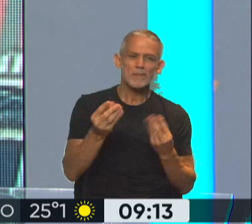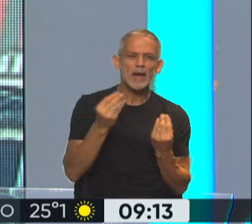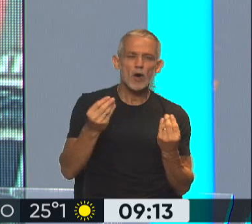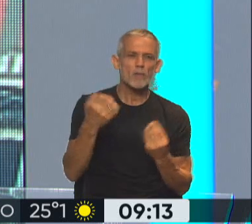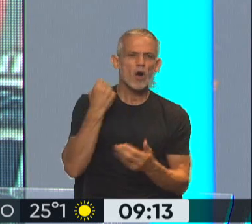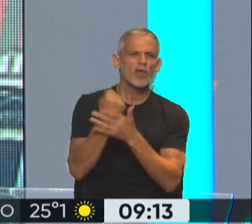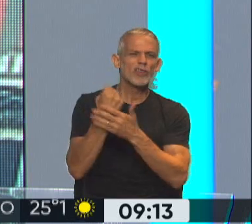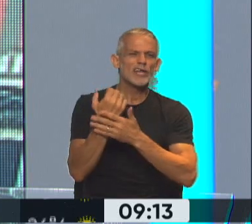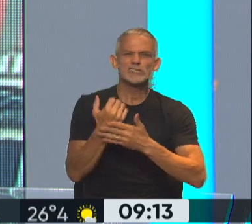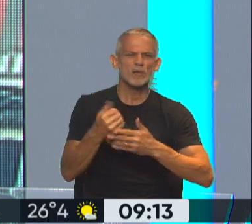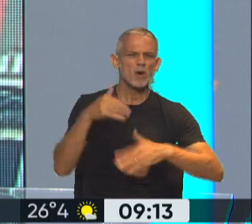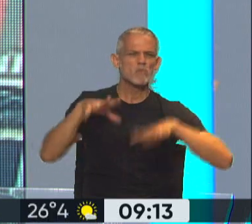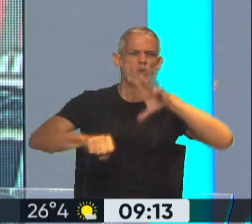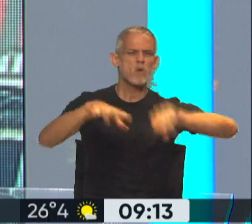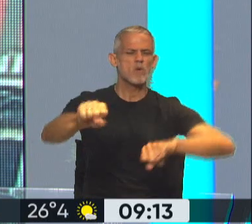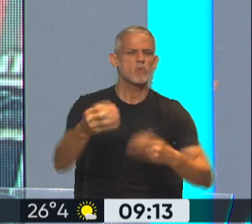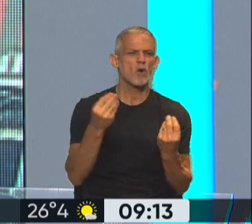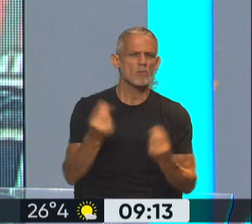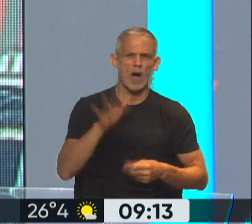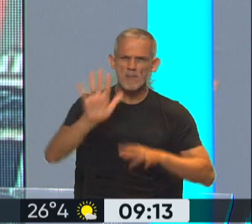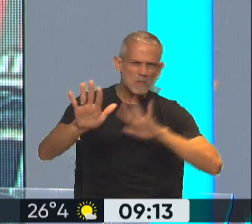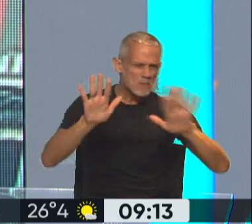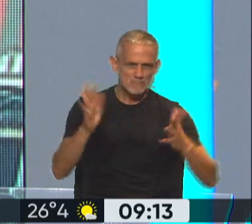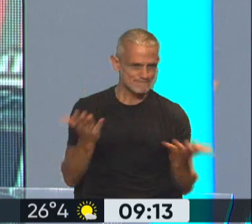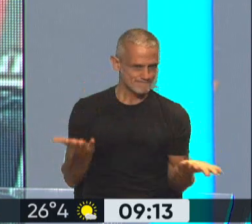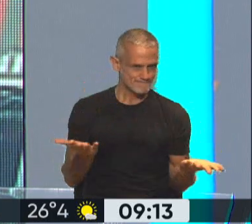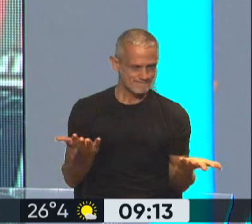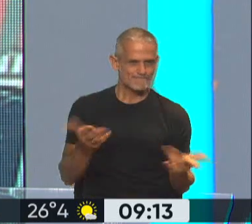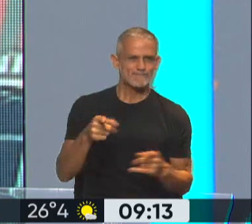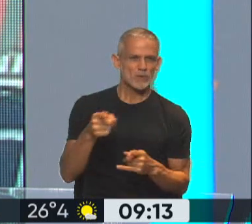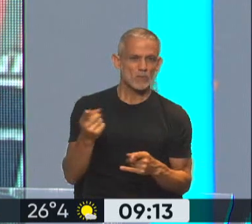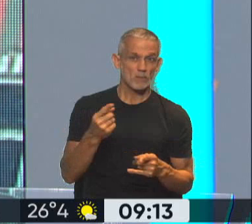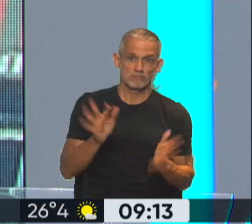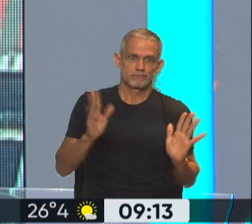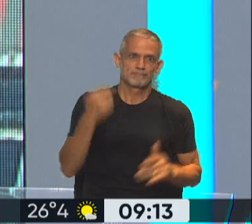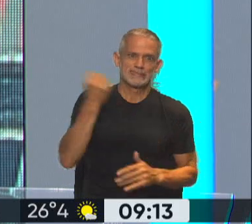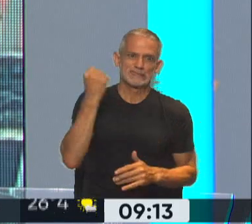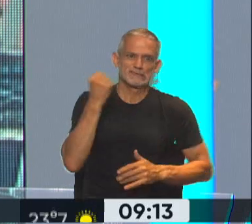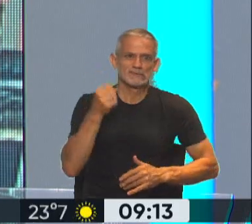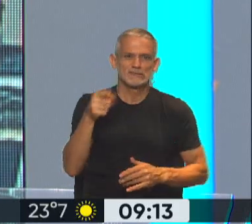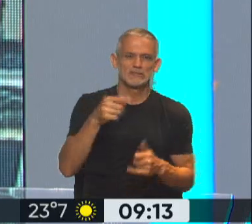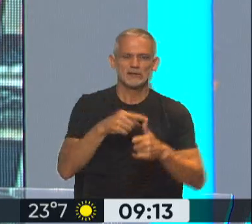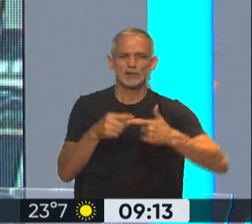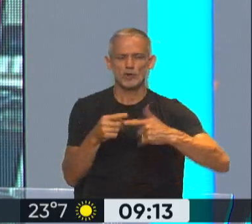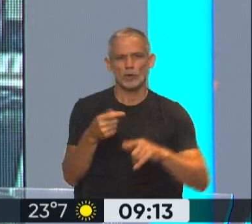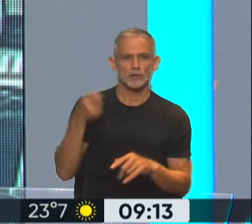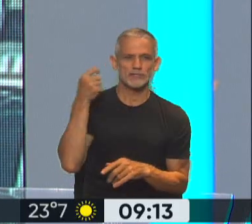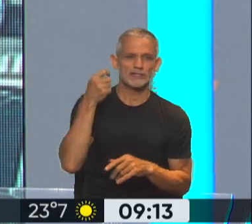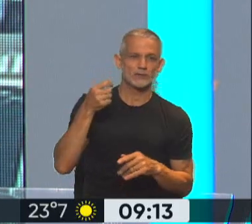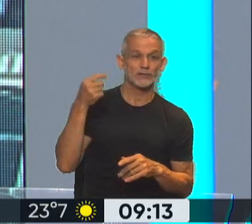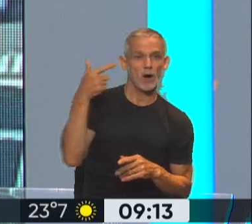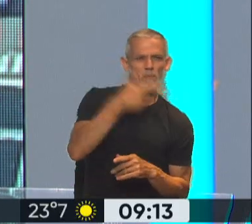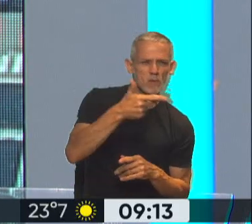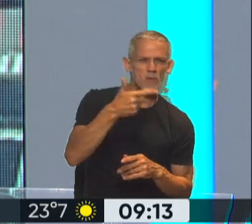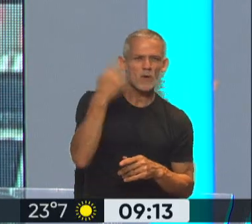puede frenar estos avances o estas amenazas sobre todo también el intento asesinato de la vicepresidenta como en la Argentina